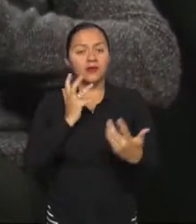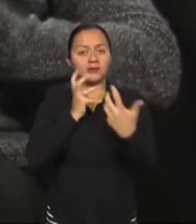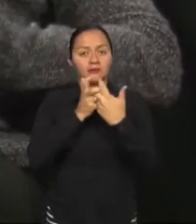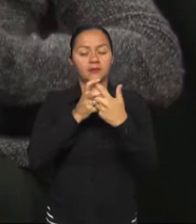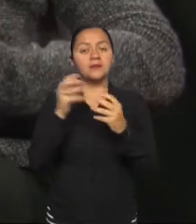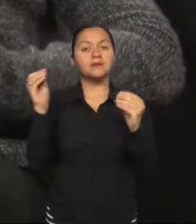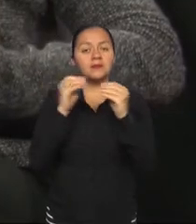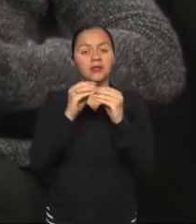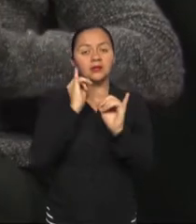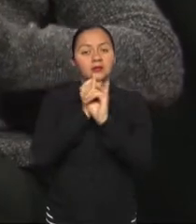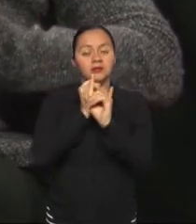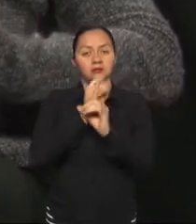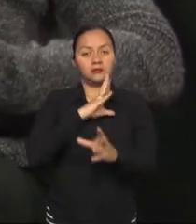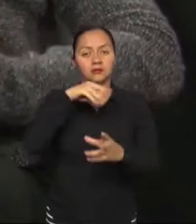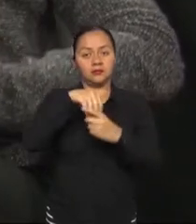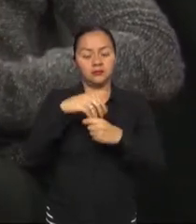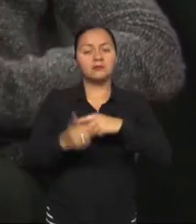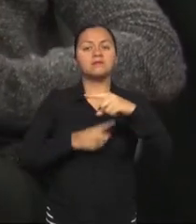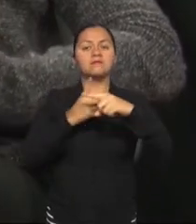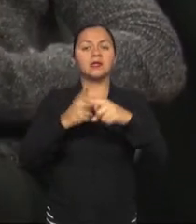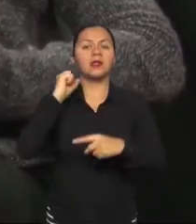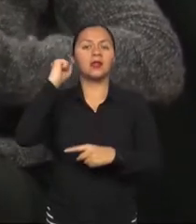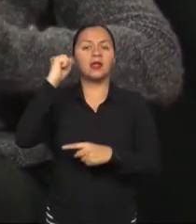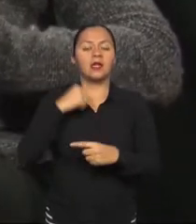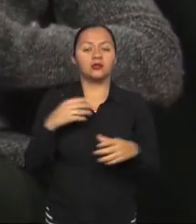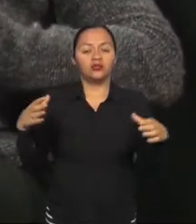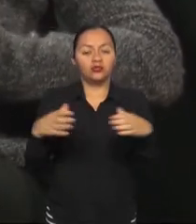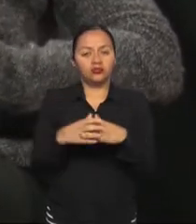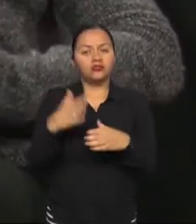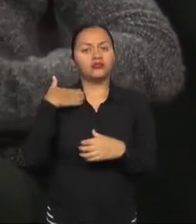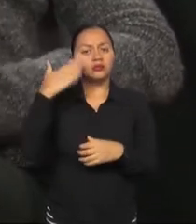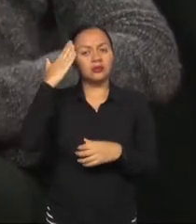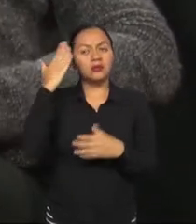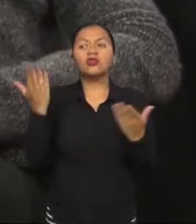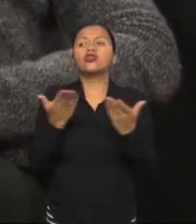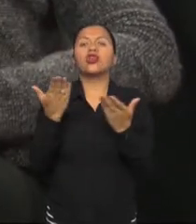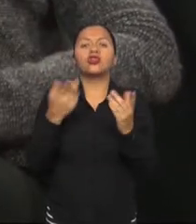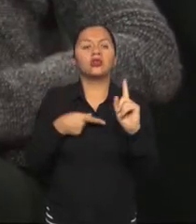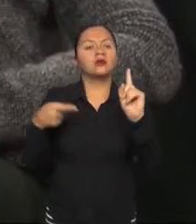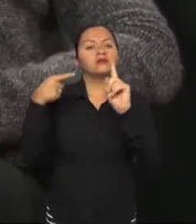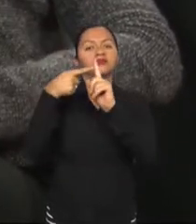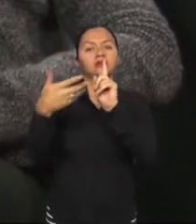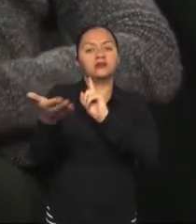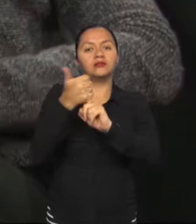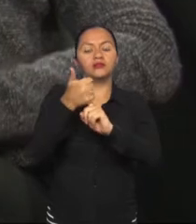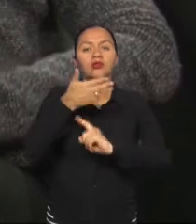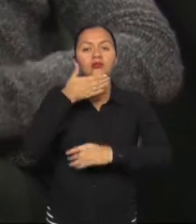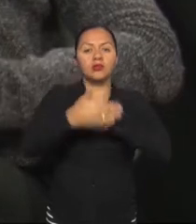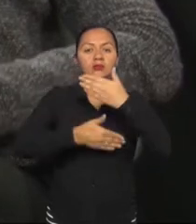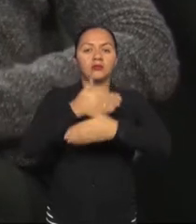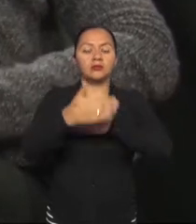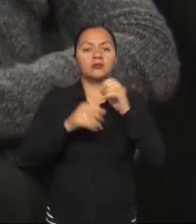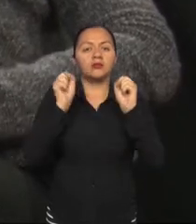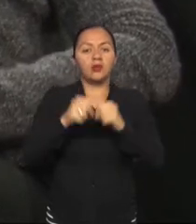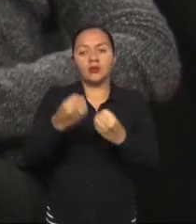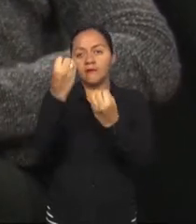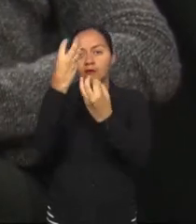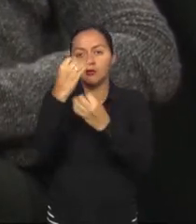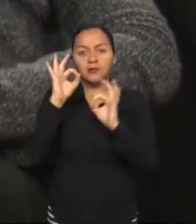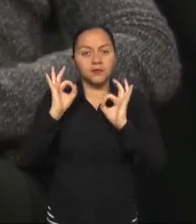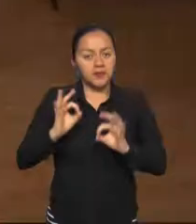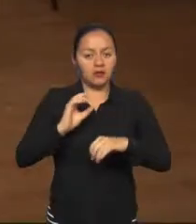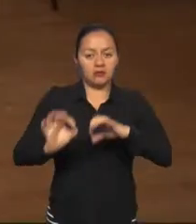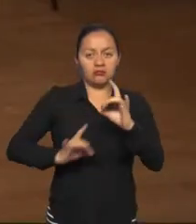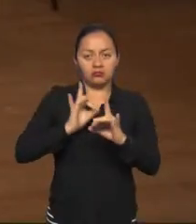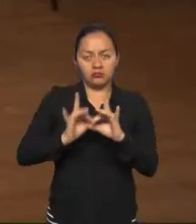conocer las instituciones, conocer sus derechos, conocer a dónde pueden ir a dónde pueden obtener la información que